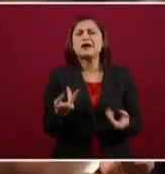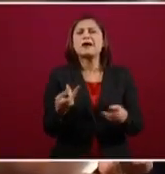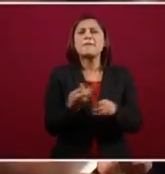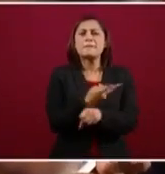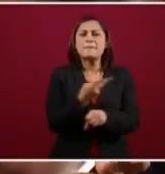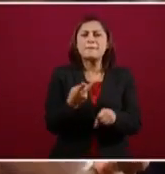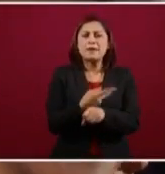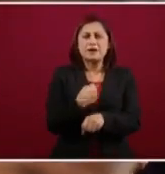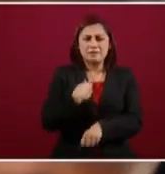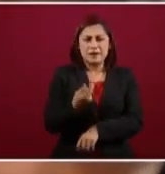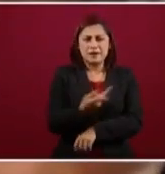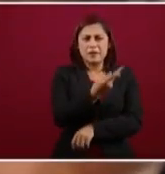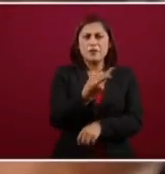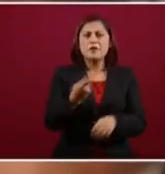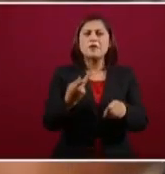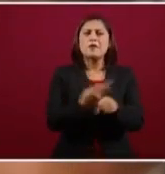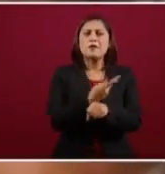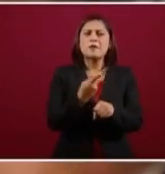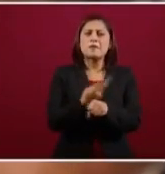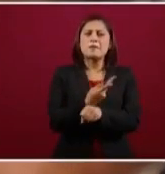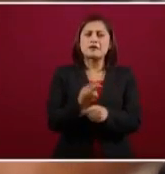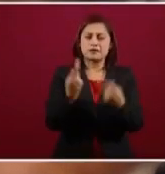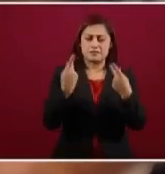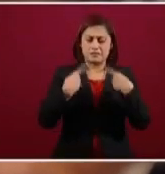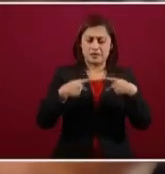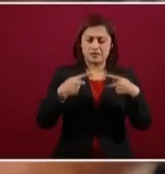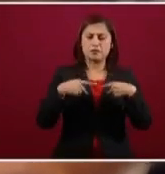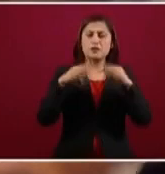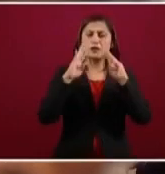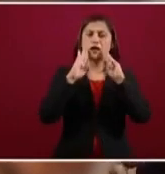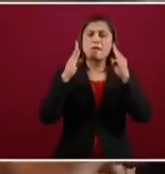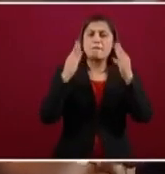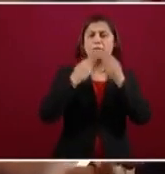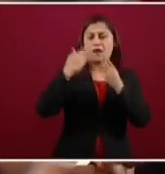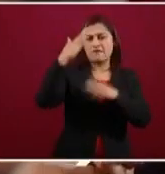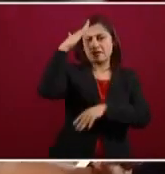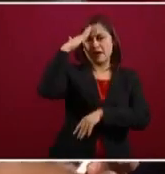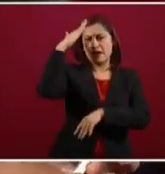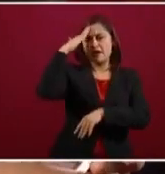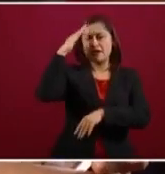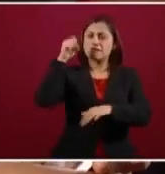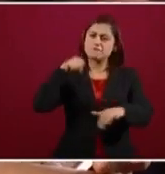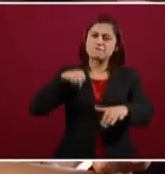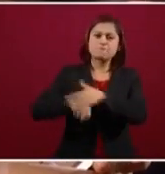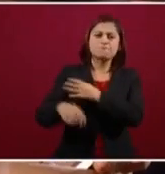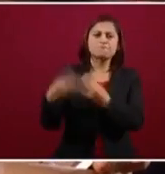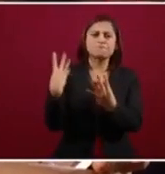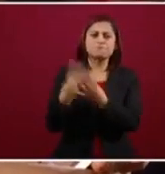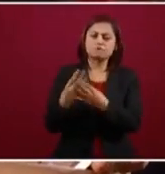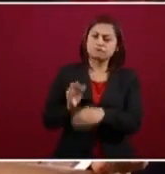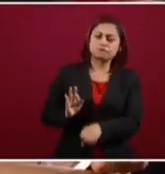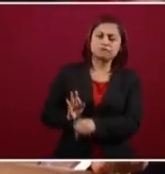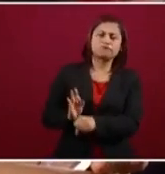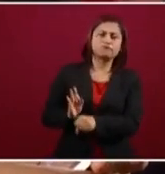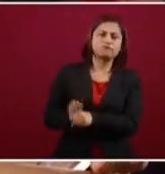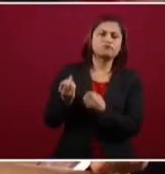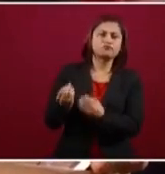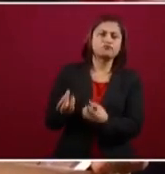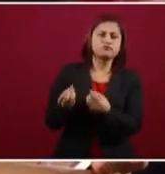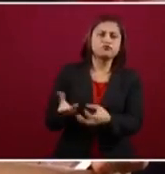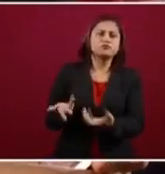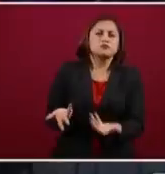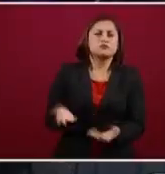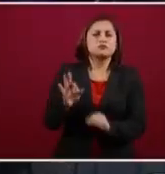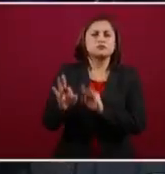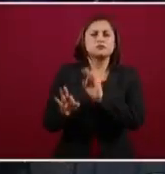teniendo algunos narcotraficantes en los penales federales, presidente? Sobre todo porque ayer un juez federal le